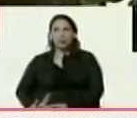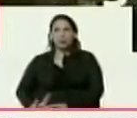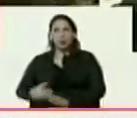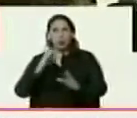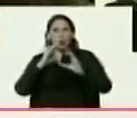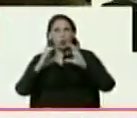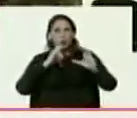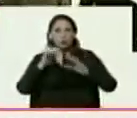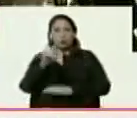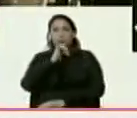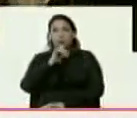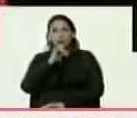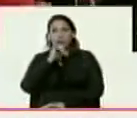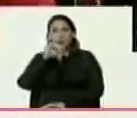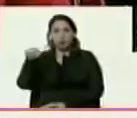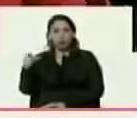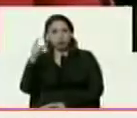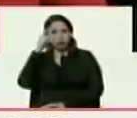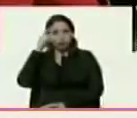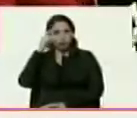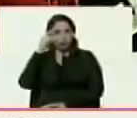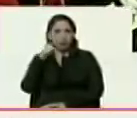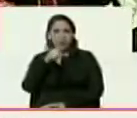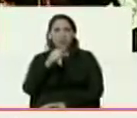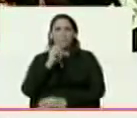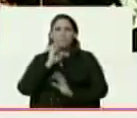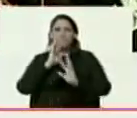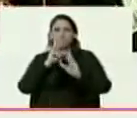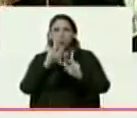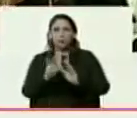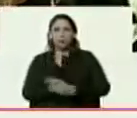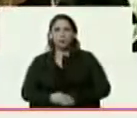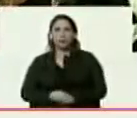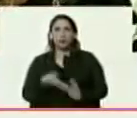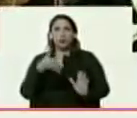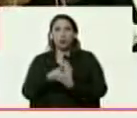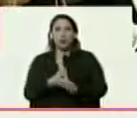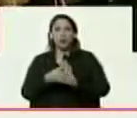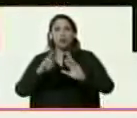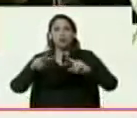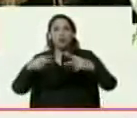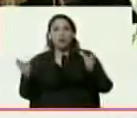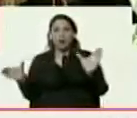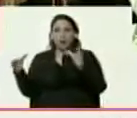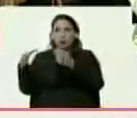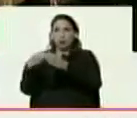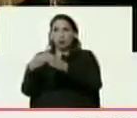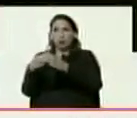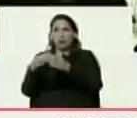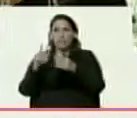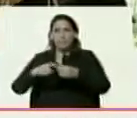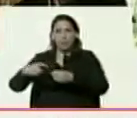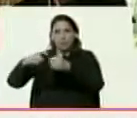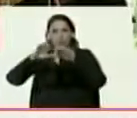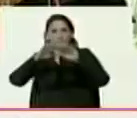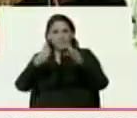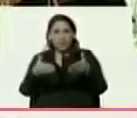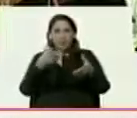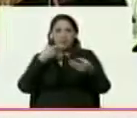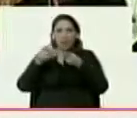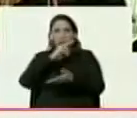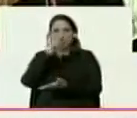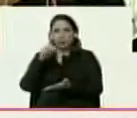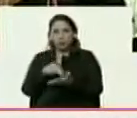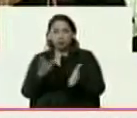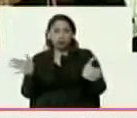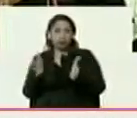comunicación y la información, Jorge Rodríguez, quien ha dado cuenta sobre lo que ha sido esta nueva reunión con los sectores que integran la mesa de diálogo nacional. Ha anunciado a todo